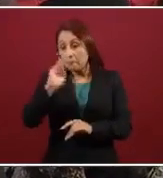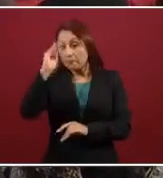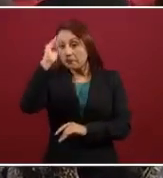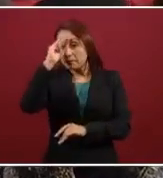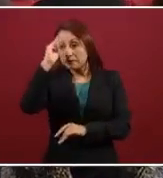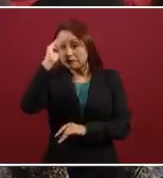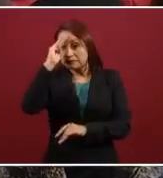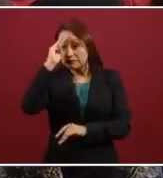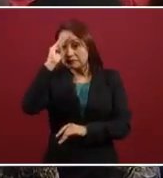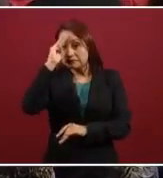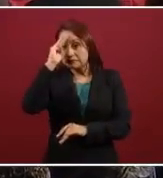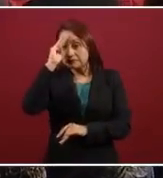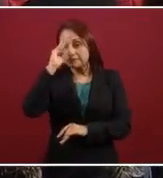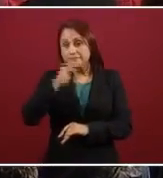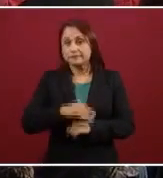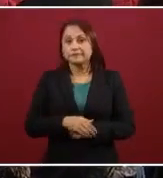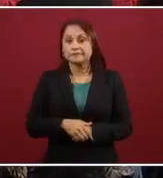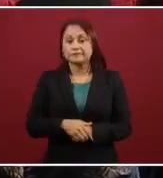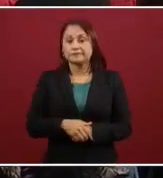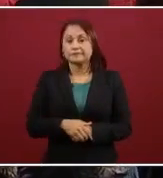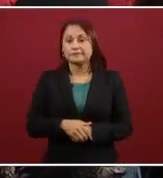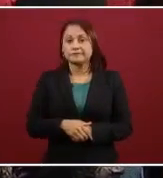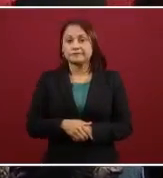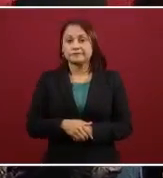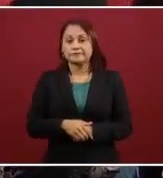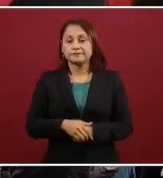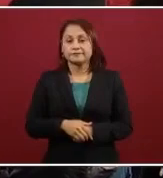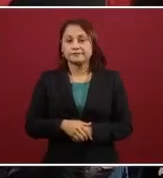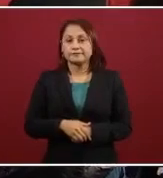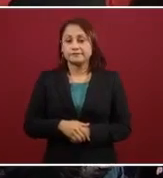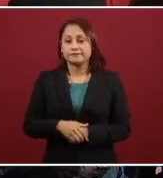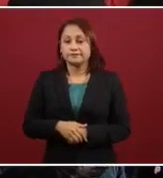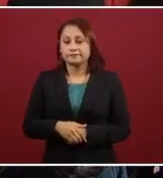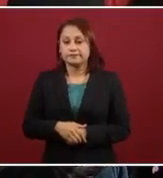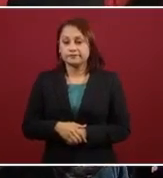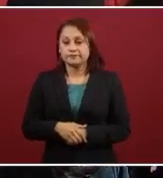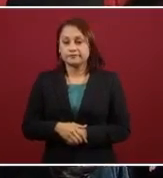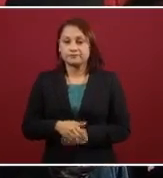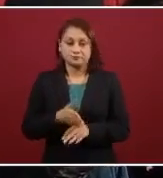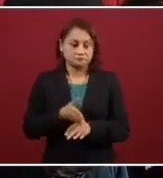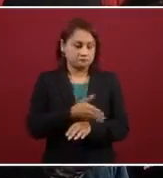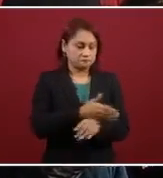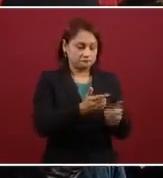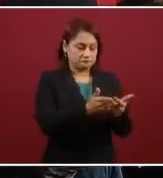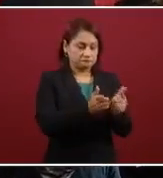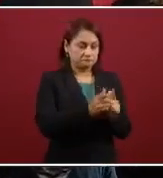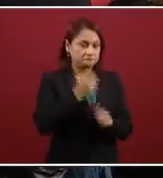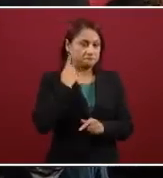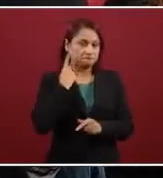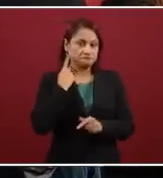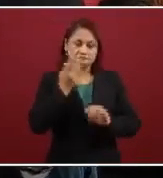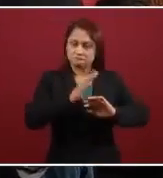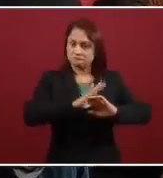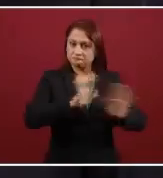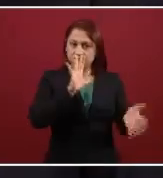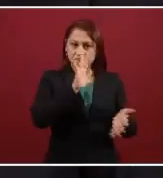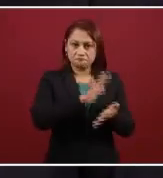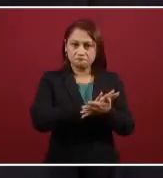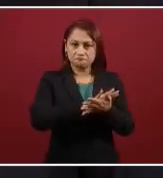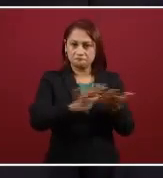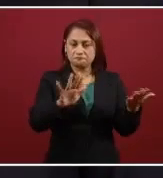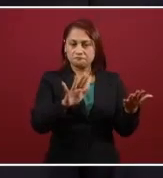predominio de ese pensamiento y de esa fuerza política. Pues no, se